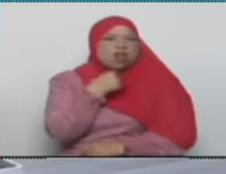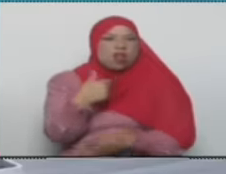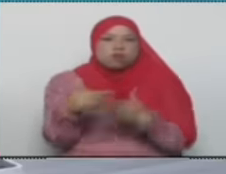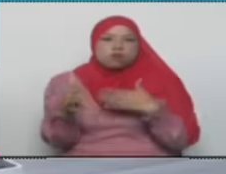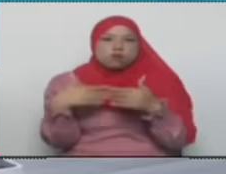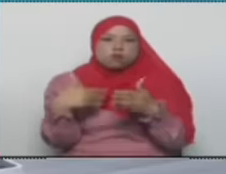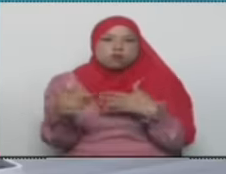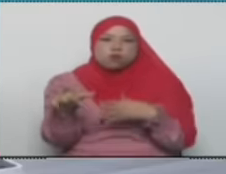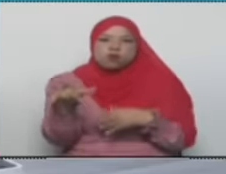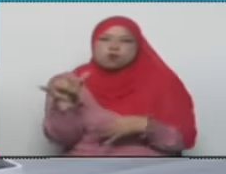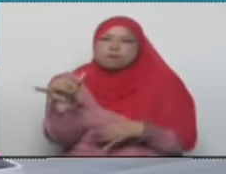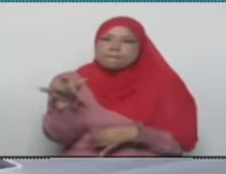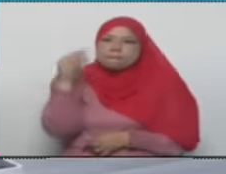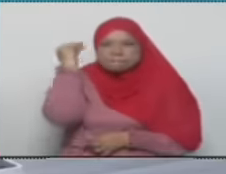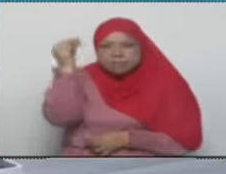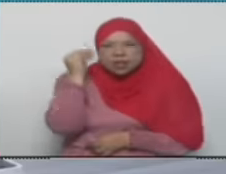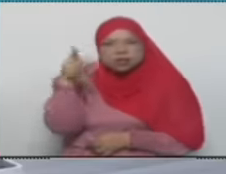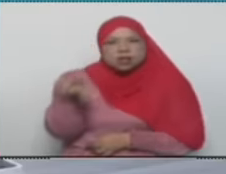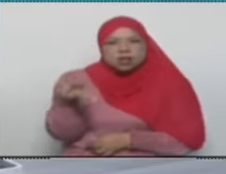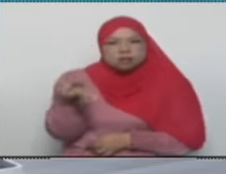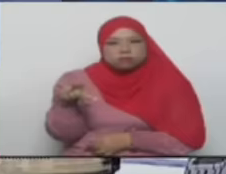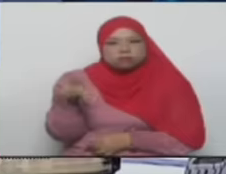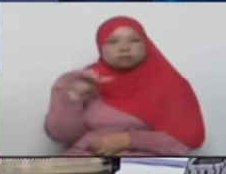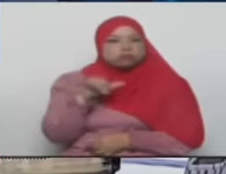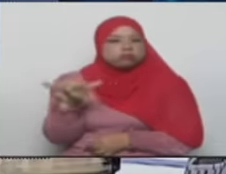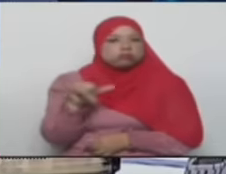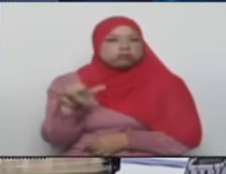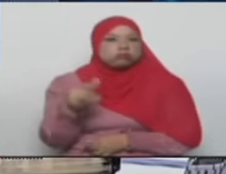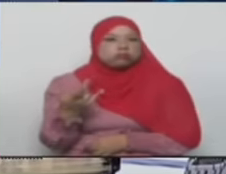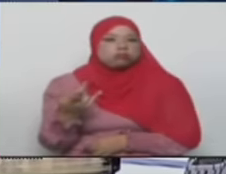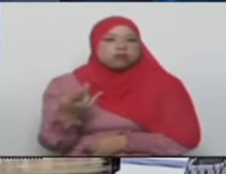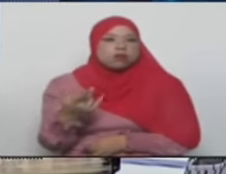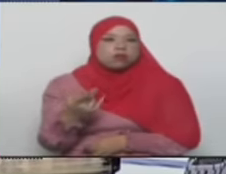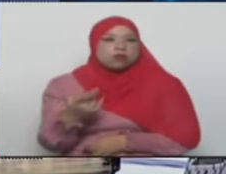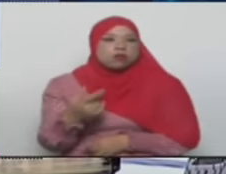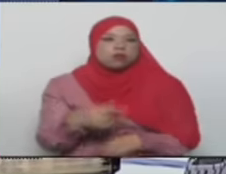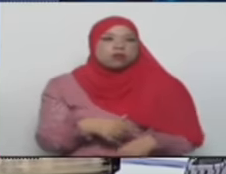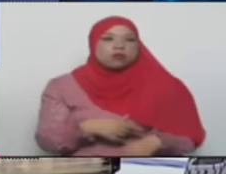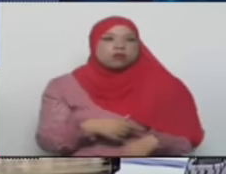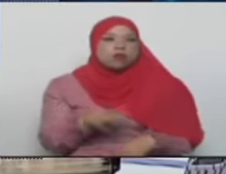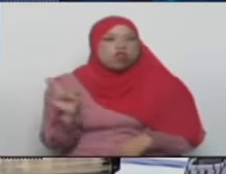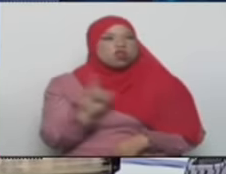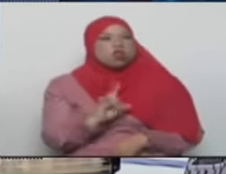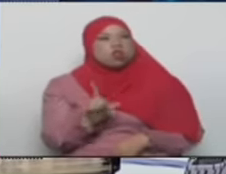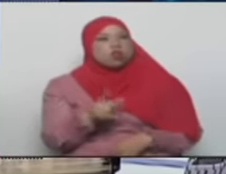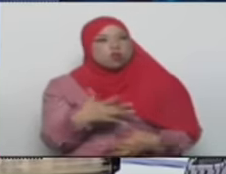¿Usted cree lo mismo? A él no le interesa porque él es la extrema derecha.